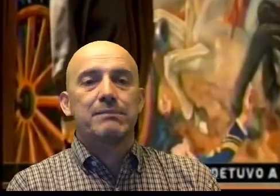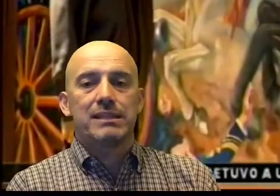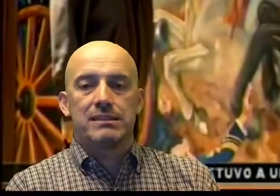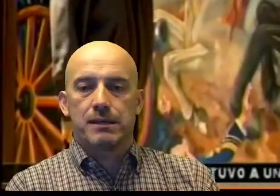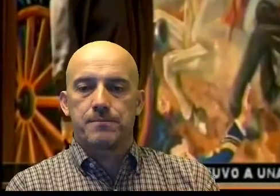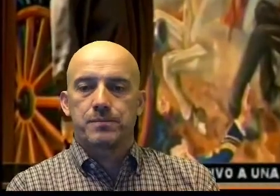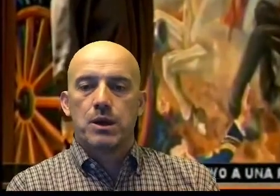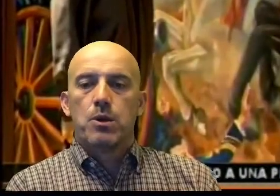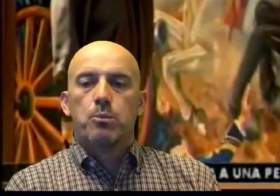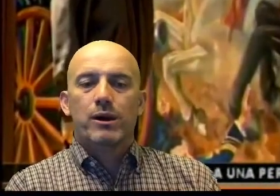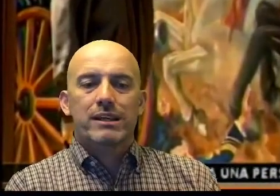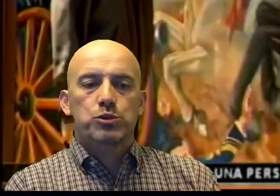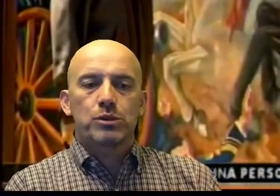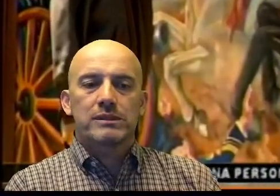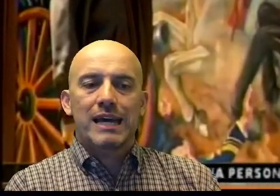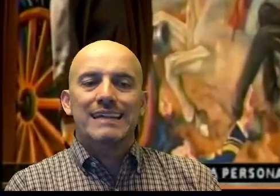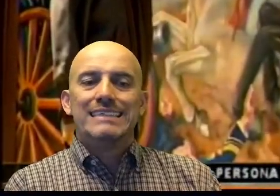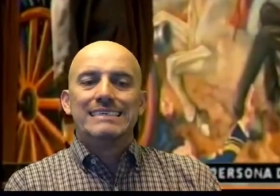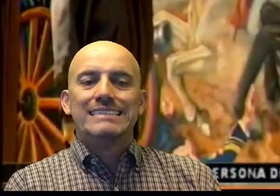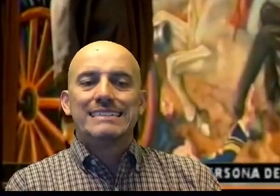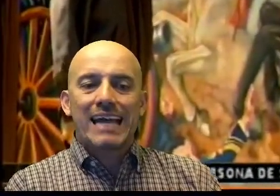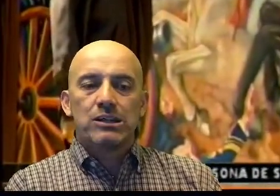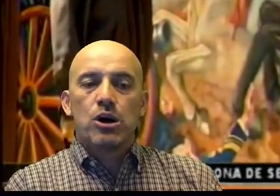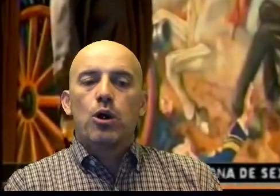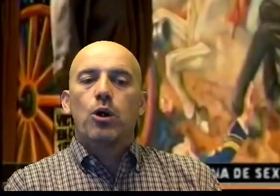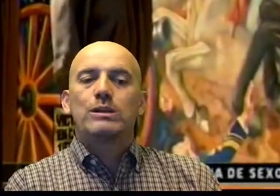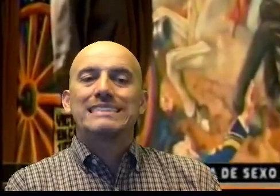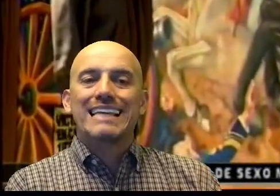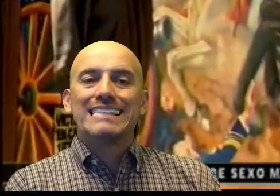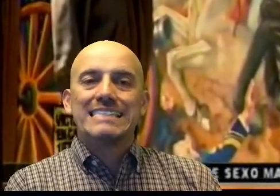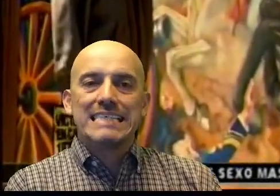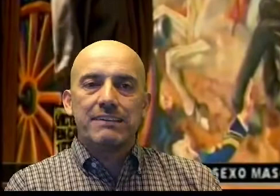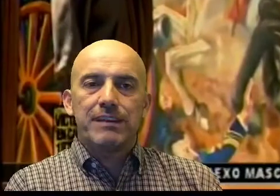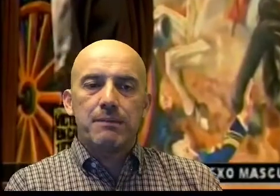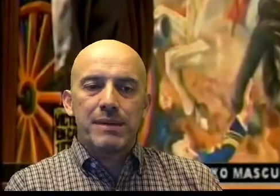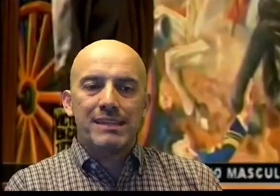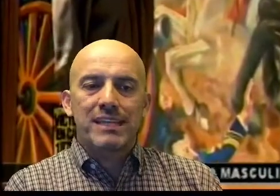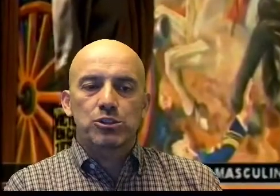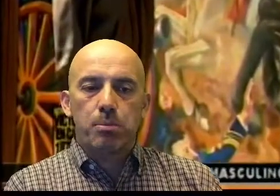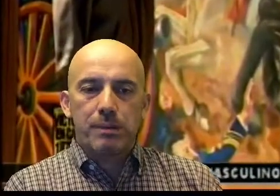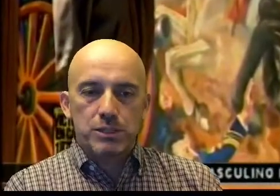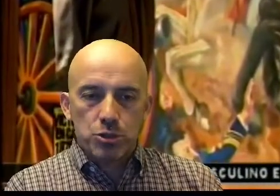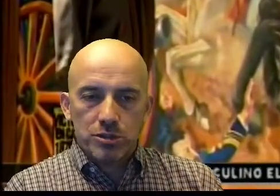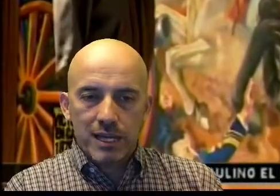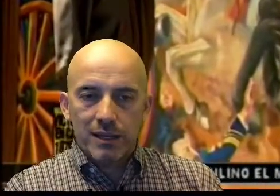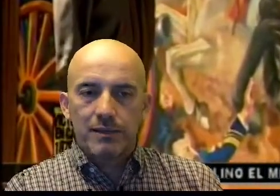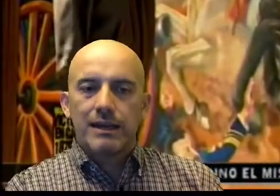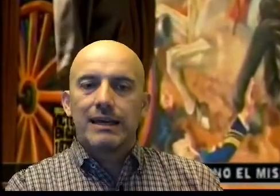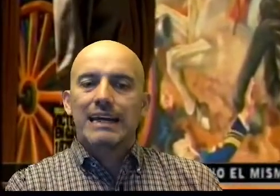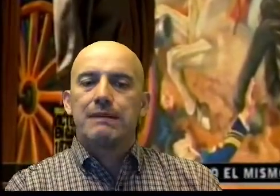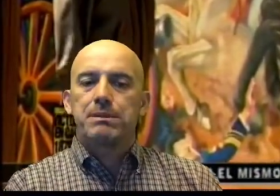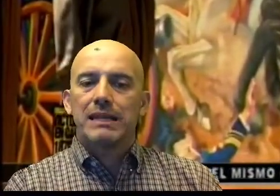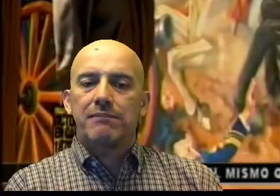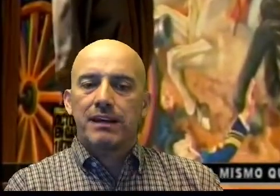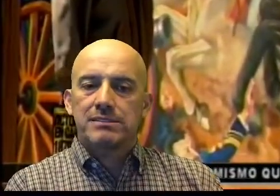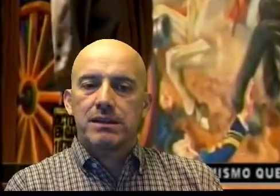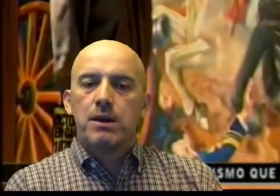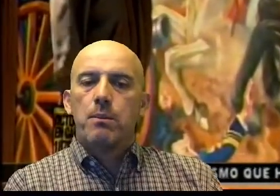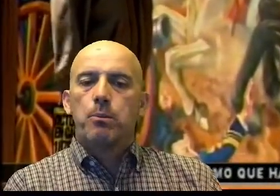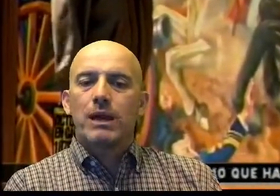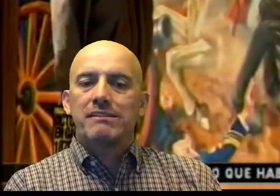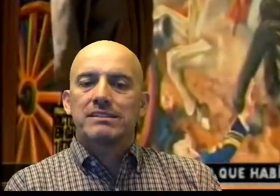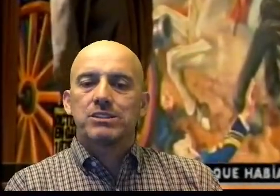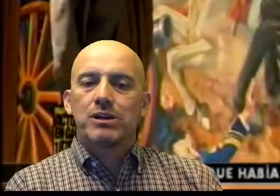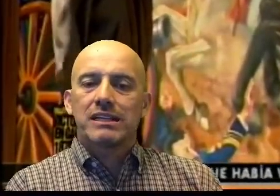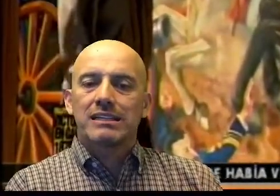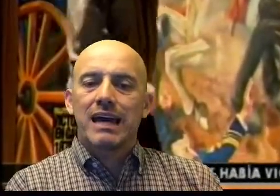críticamente pues resulta tan ostensiblemente sospechosa que a primera fácil